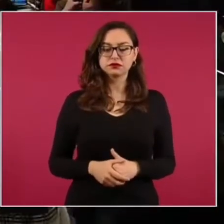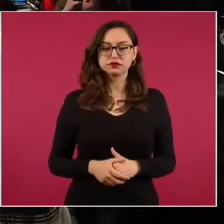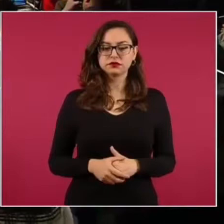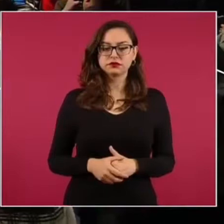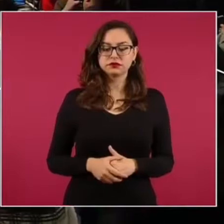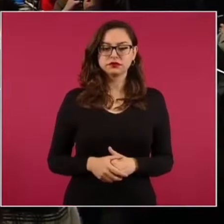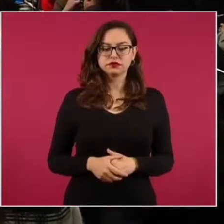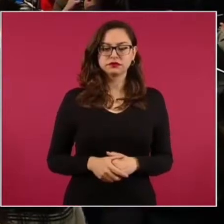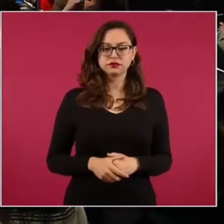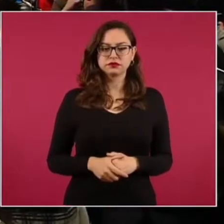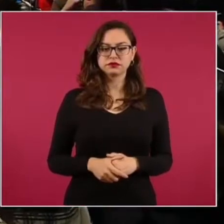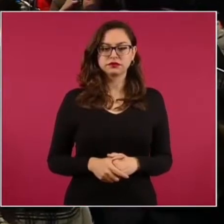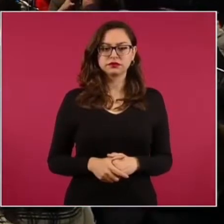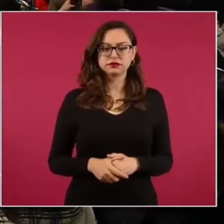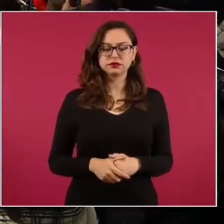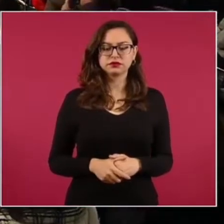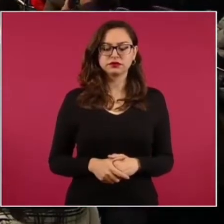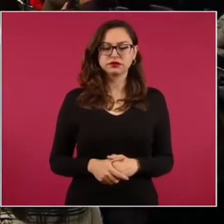Sí, pero no,